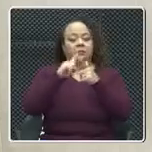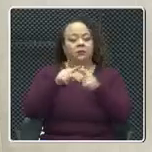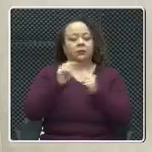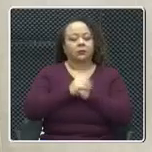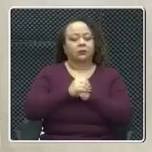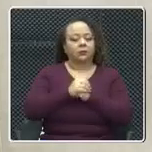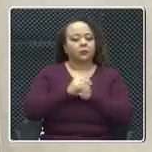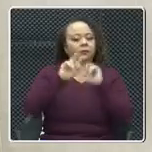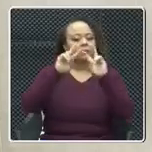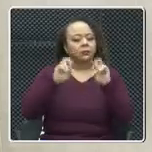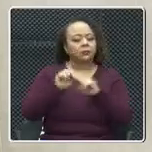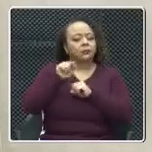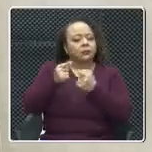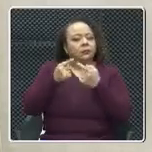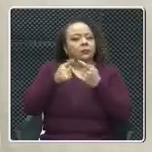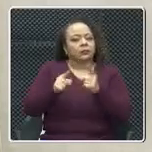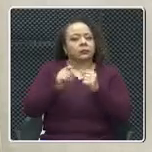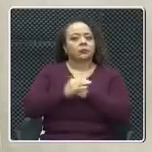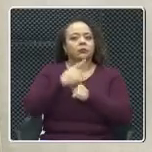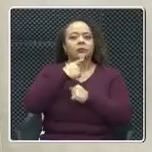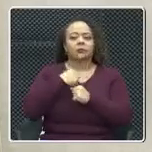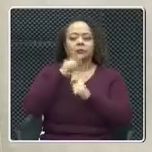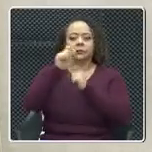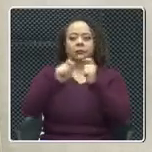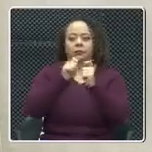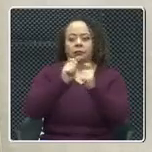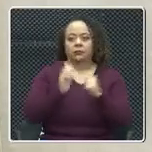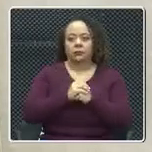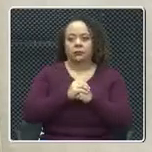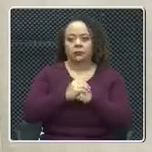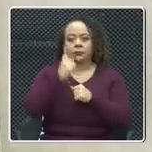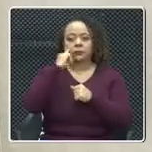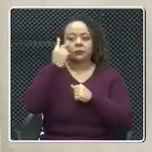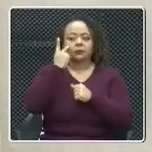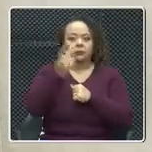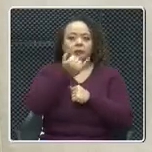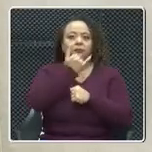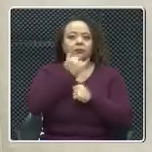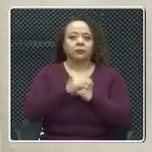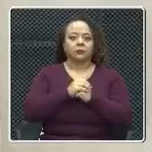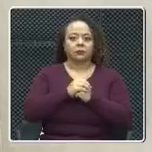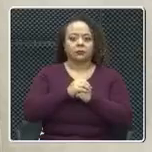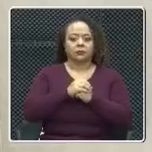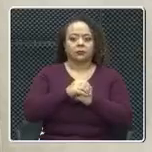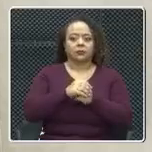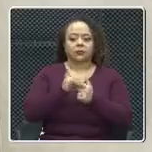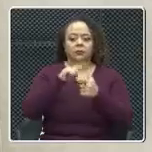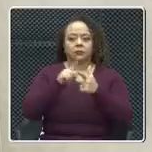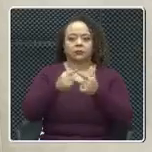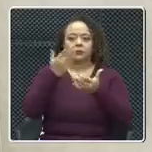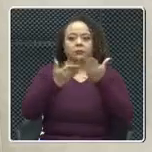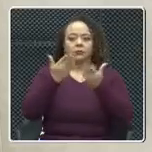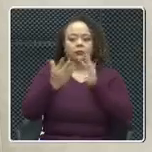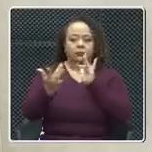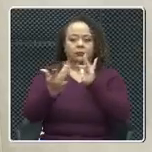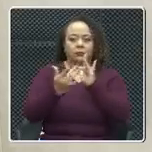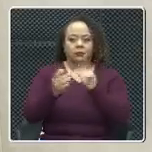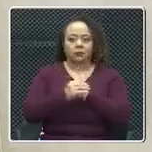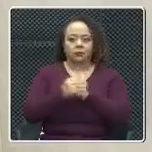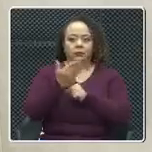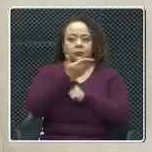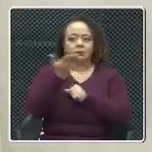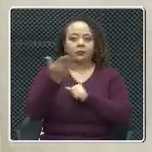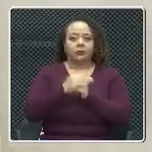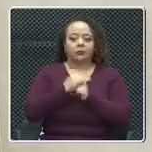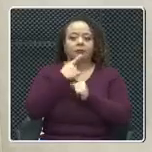que estudiar ese caso que ella nos indica en particular para ver qué es lo que ha pasado. Entonces, okay, tal vez ahora en los contactos que usted claro,